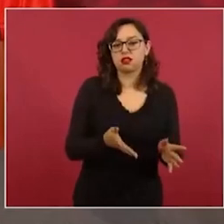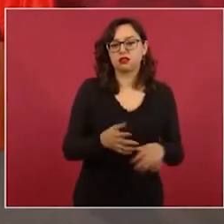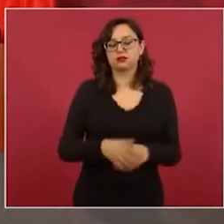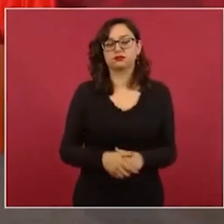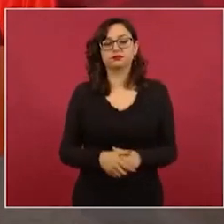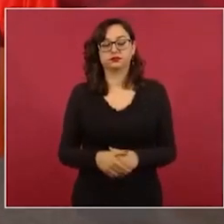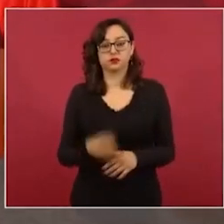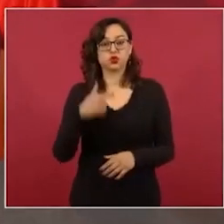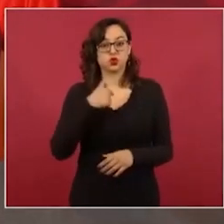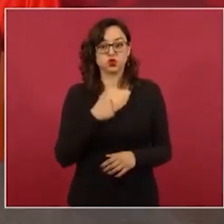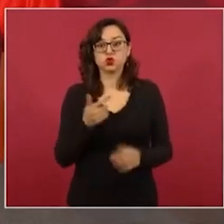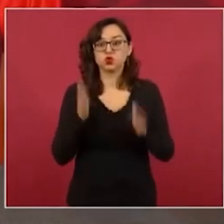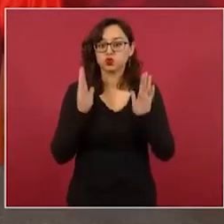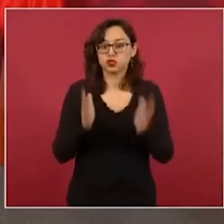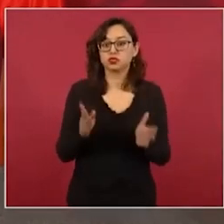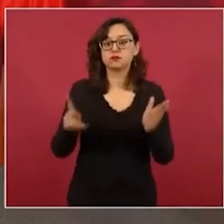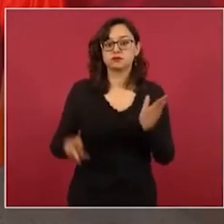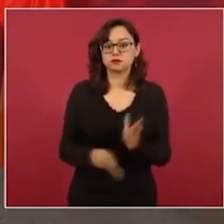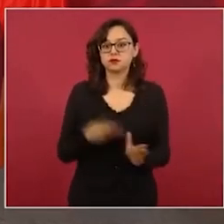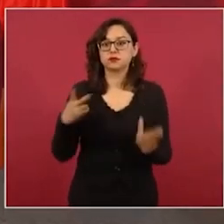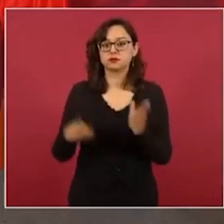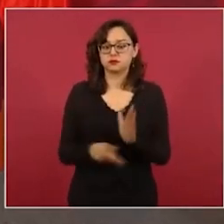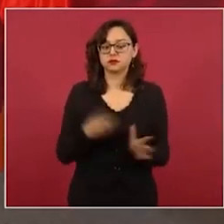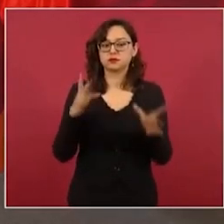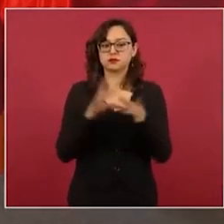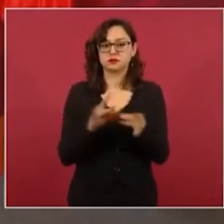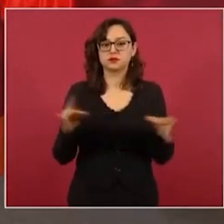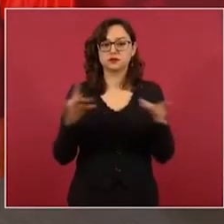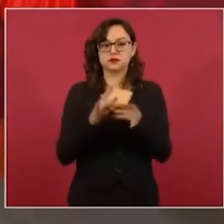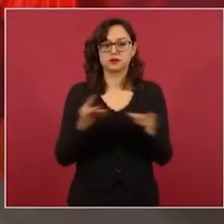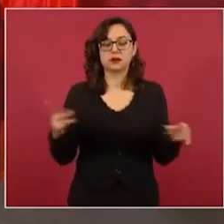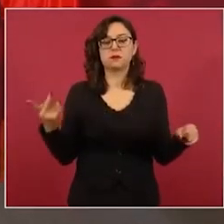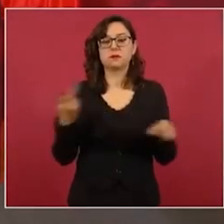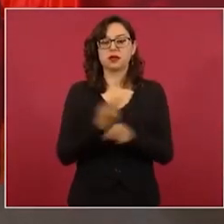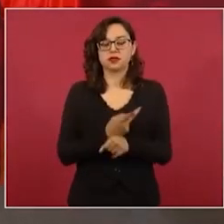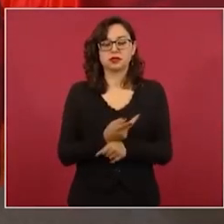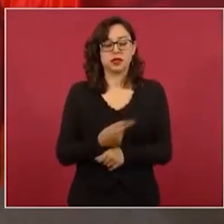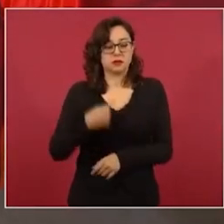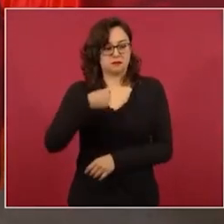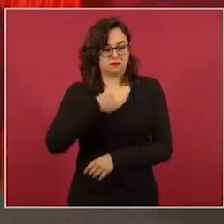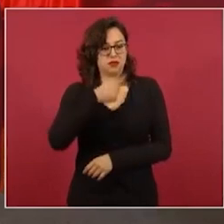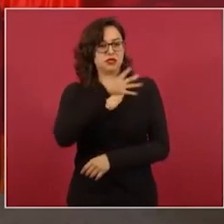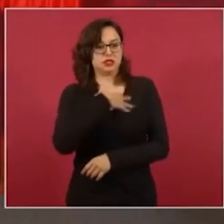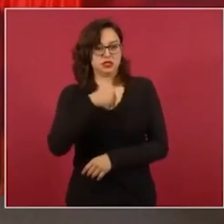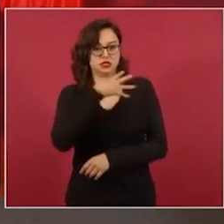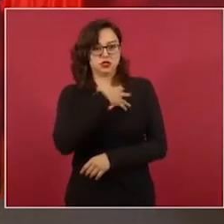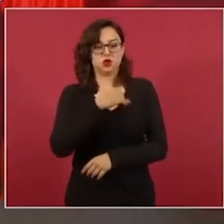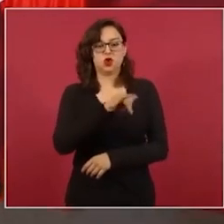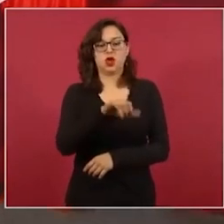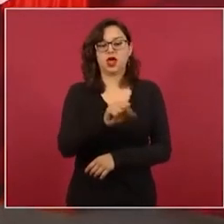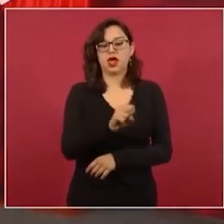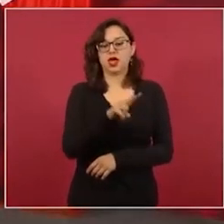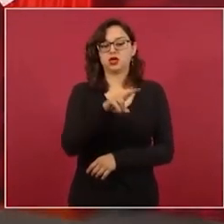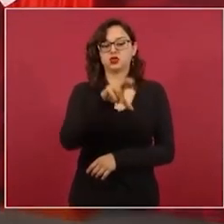ya lo he dicho aquí, de repente Jesús Ernesto en la